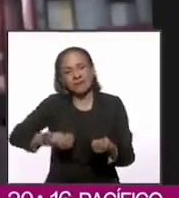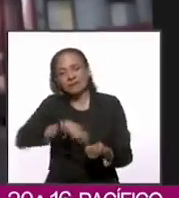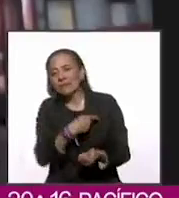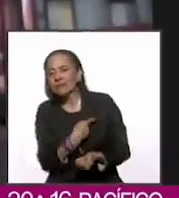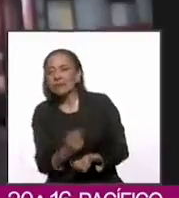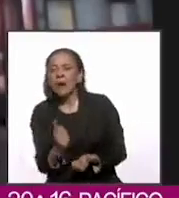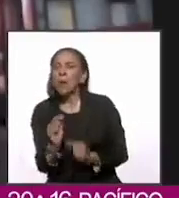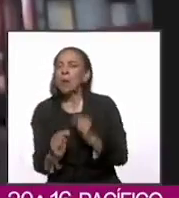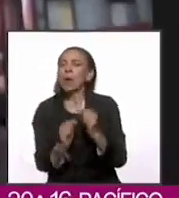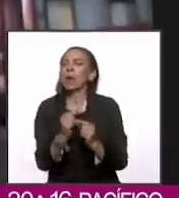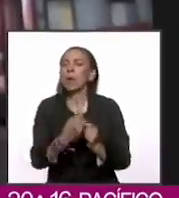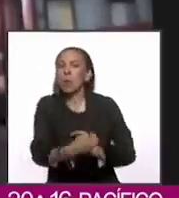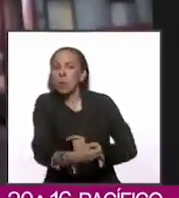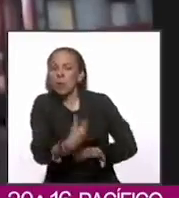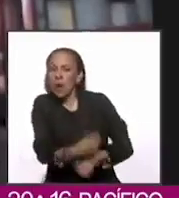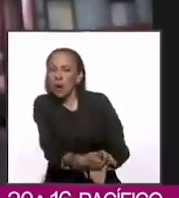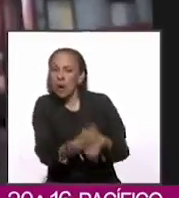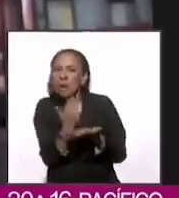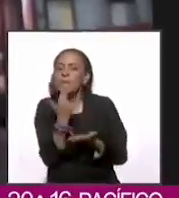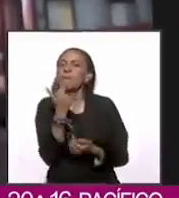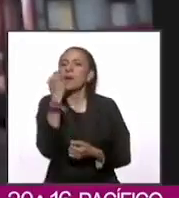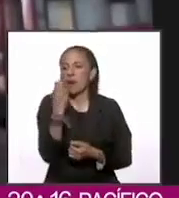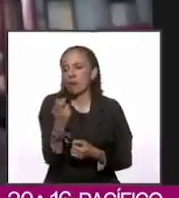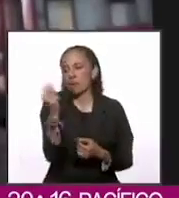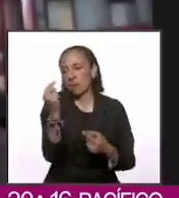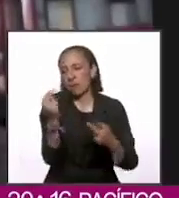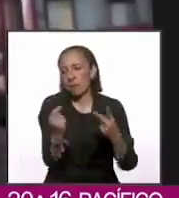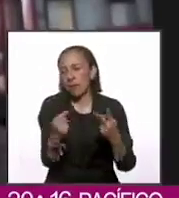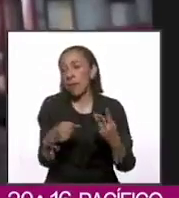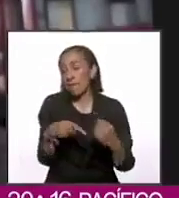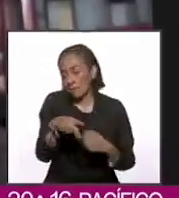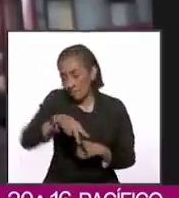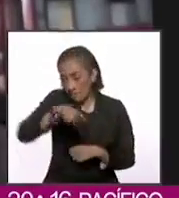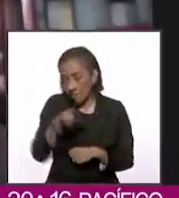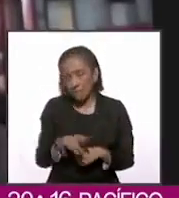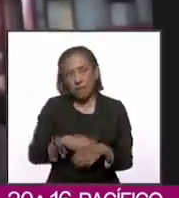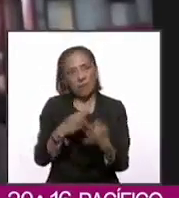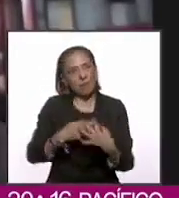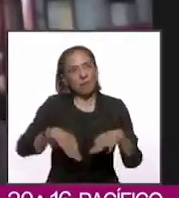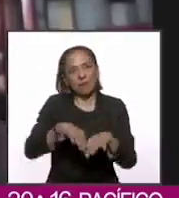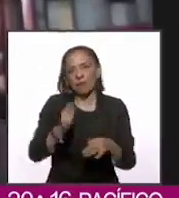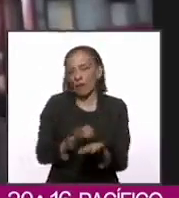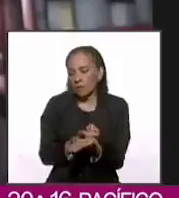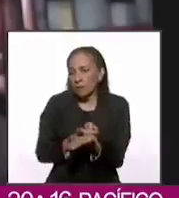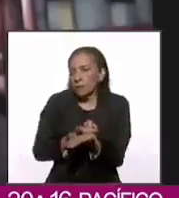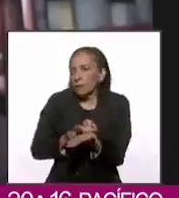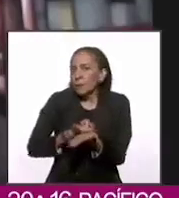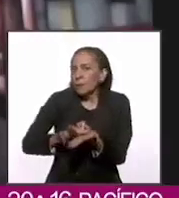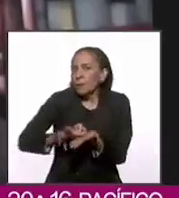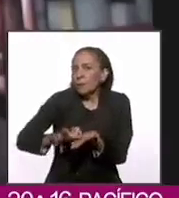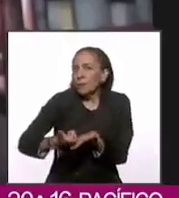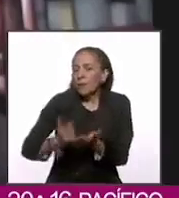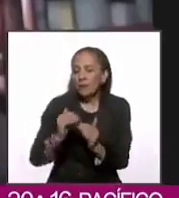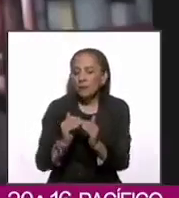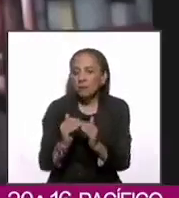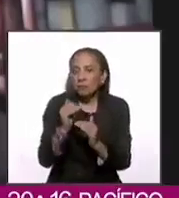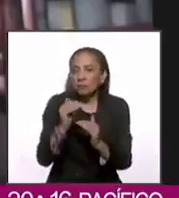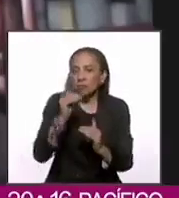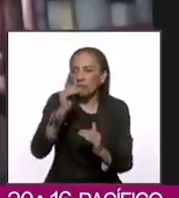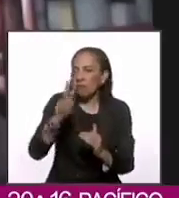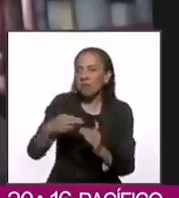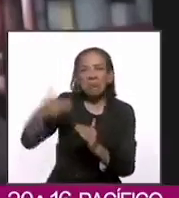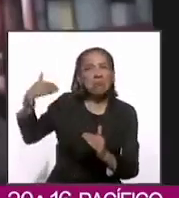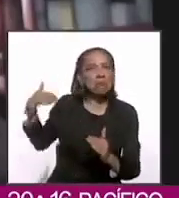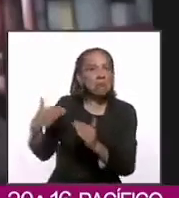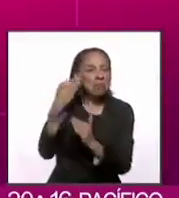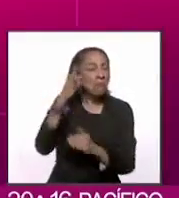son básicamente estos dos factores, aunque el que tiene más peso pues es la recuperación histórica del salario mínimo que no la habíamos visto pues en 40